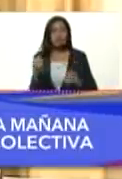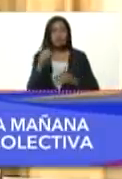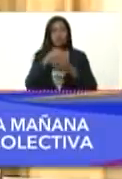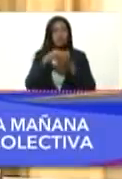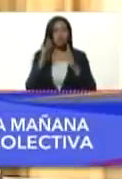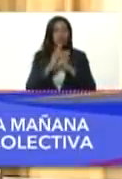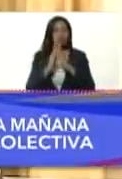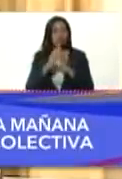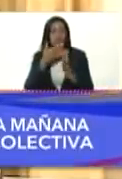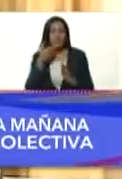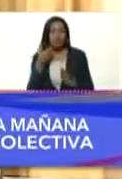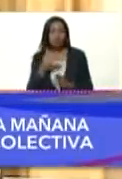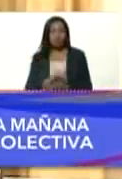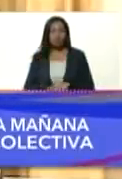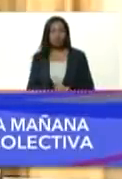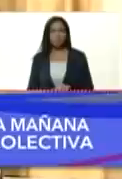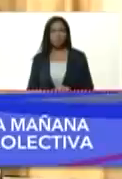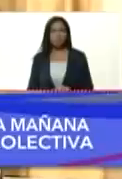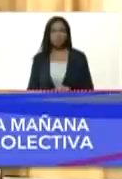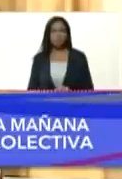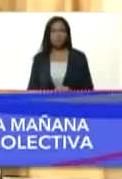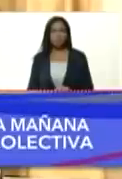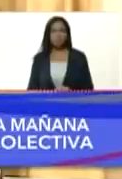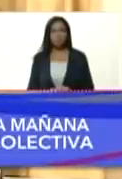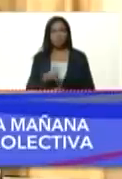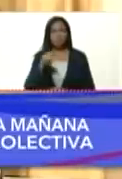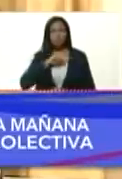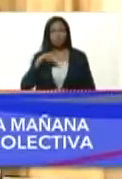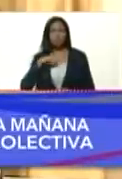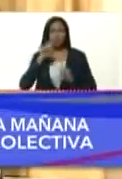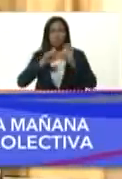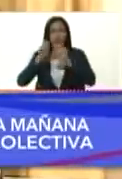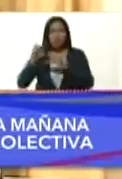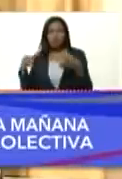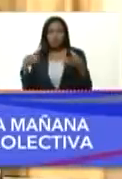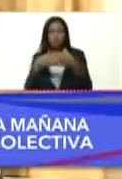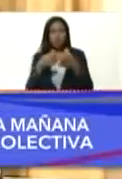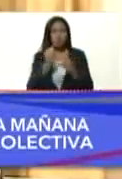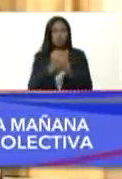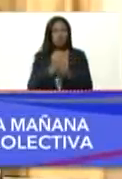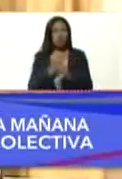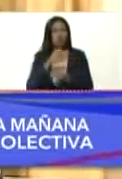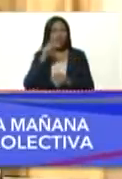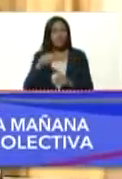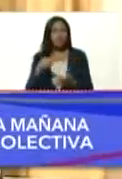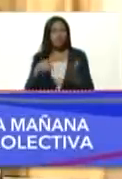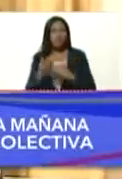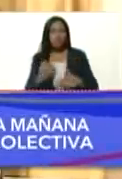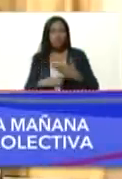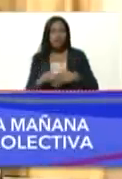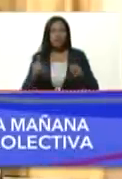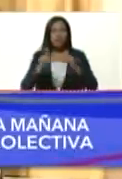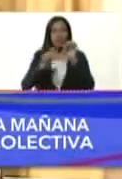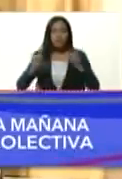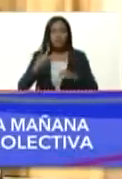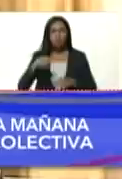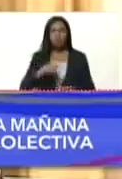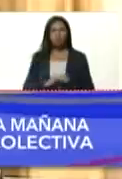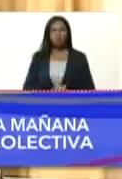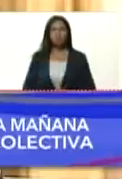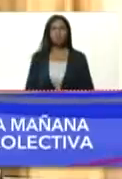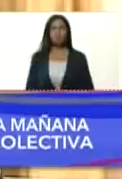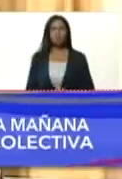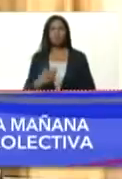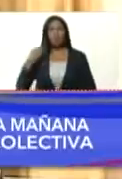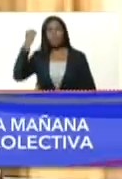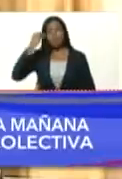cuarentena. Y además estuvimos evaluando en el equipo cuándo dar este paso. Yo pensaba